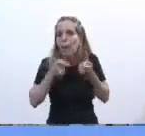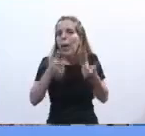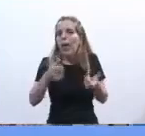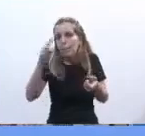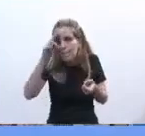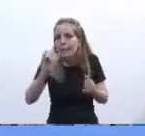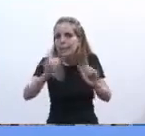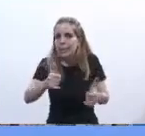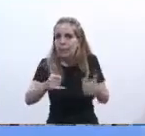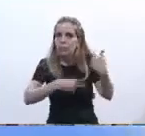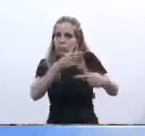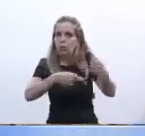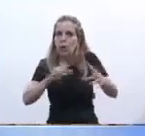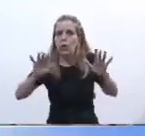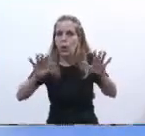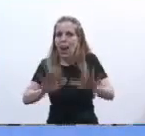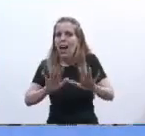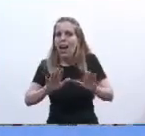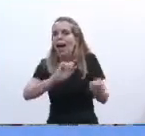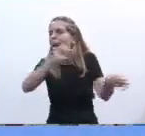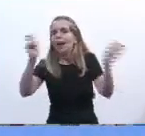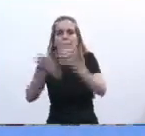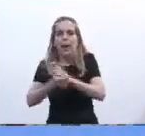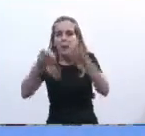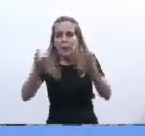continuar con esta política